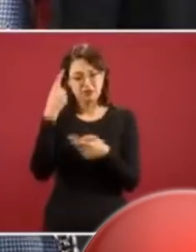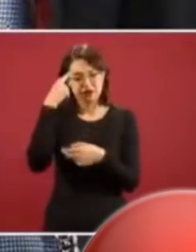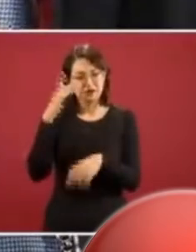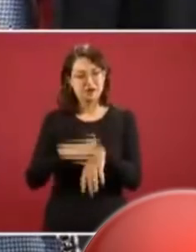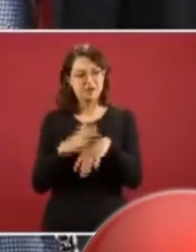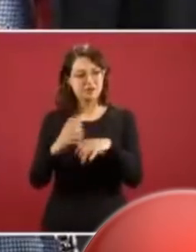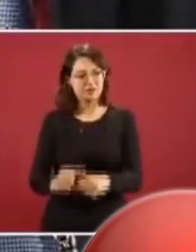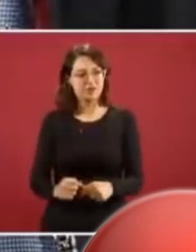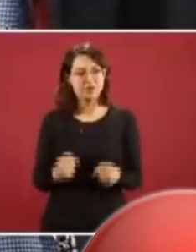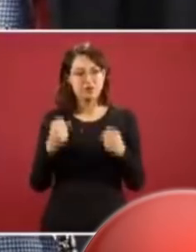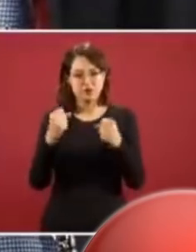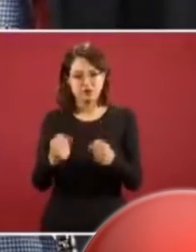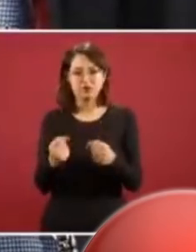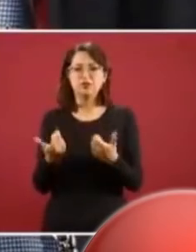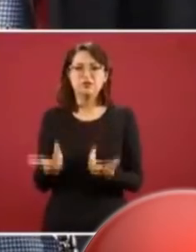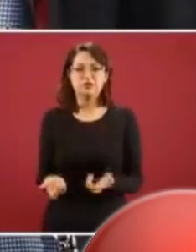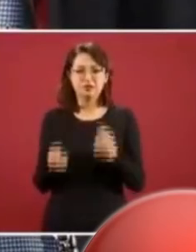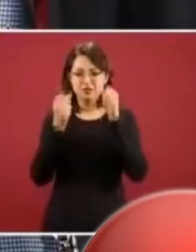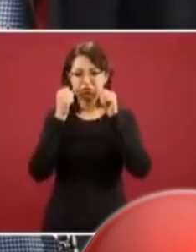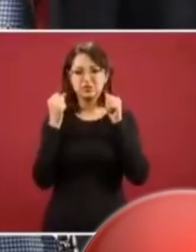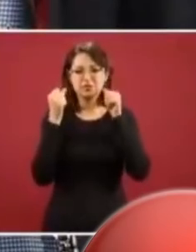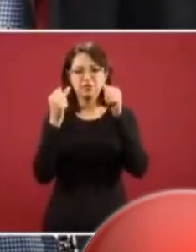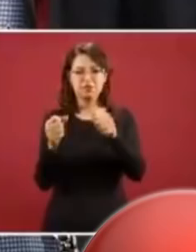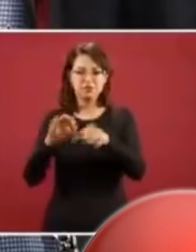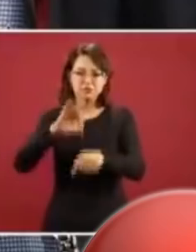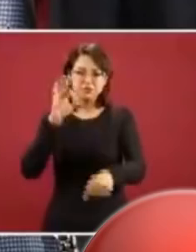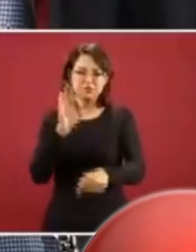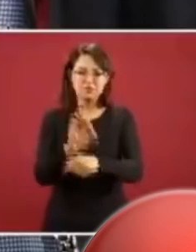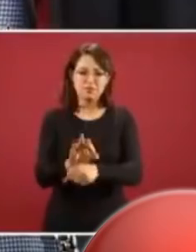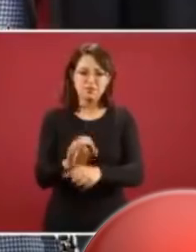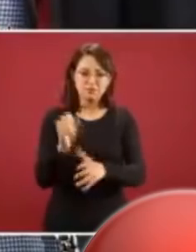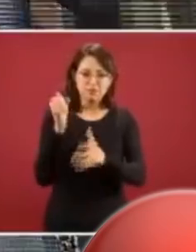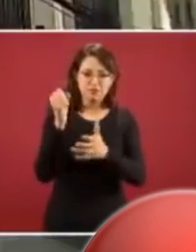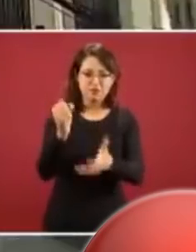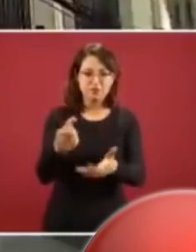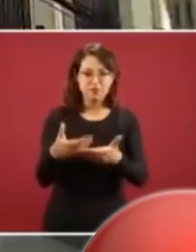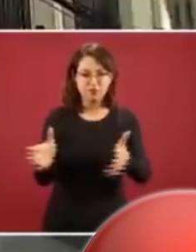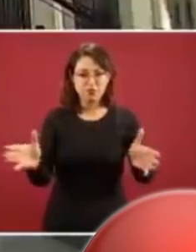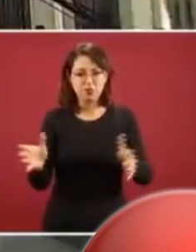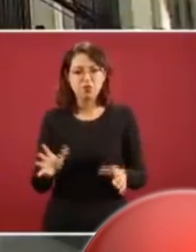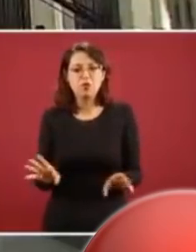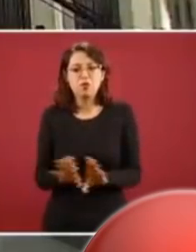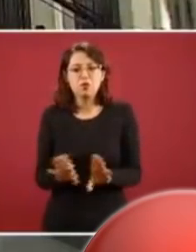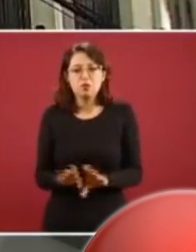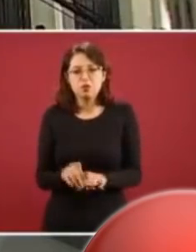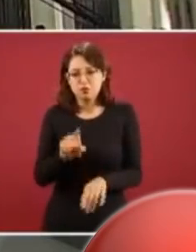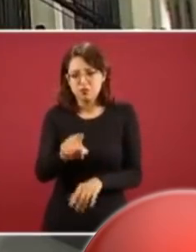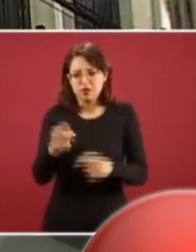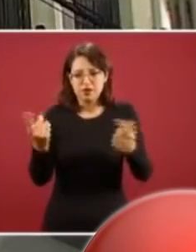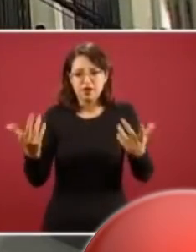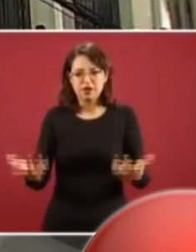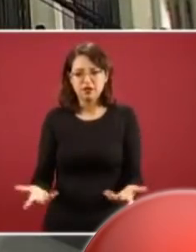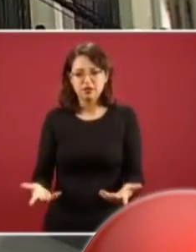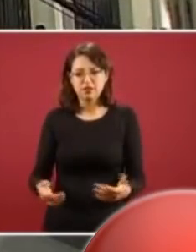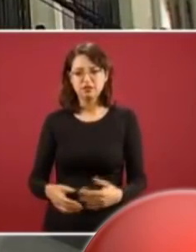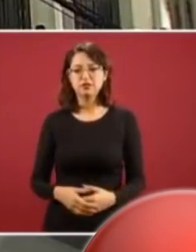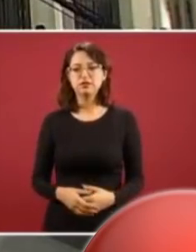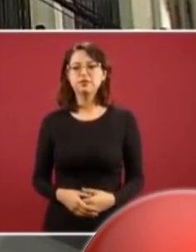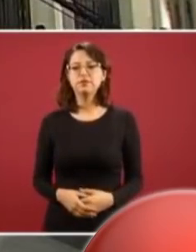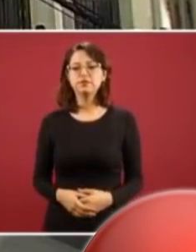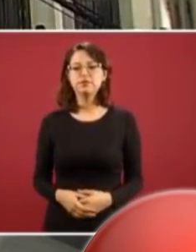reforzarlas y para poner atención a favor de las finanzas públicas? Bueno, en el caso del